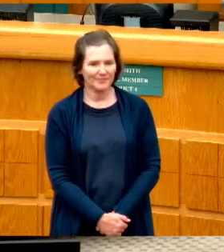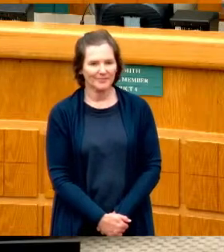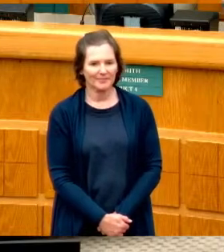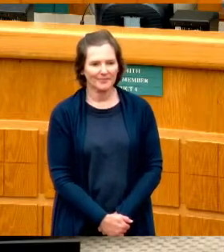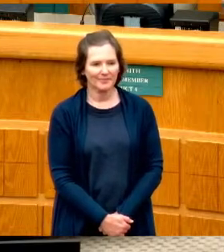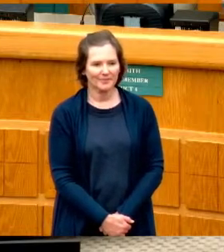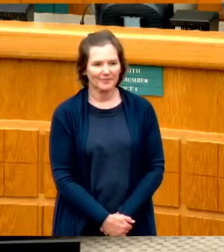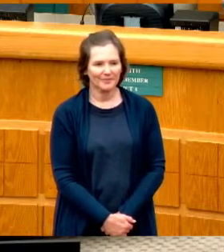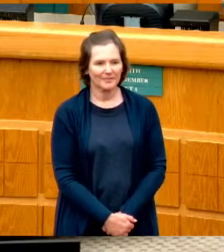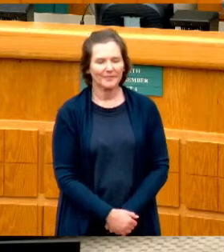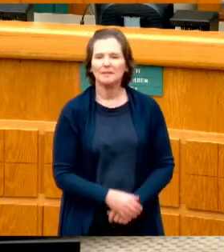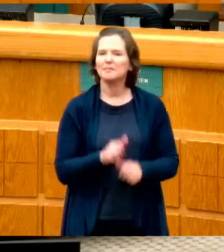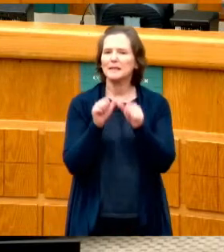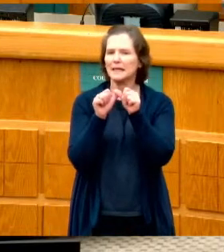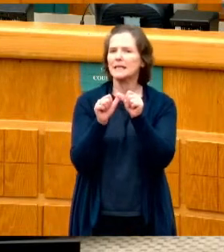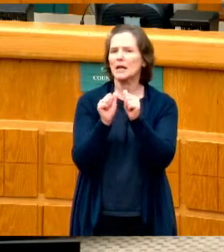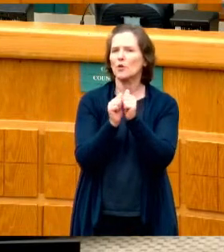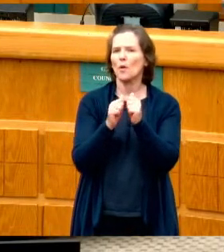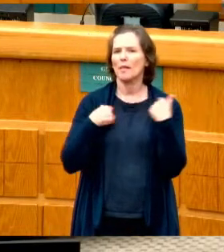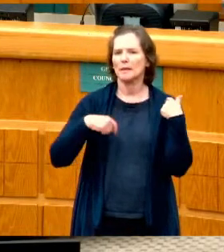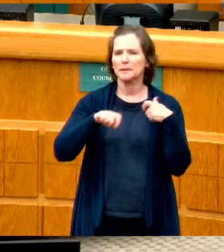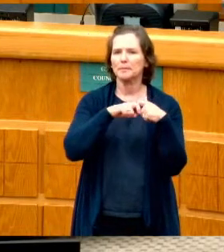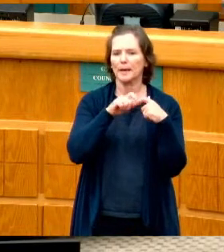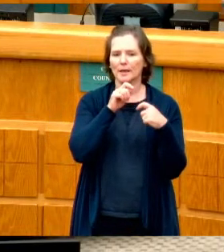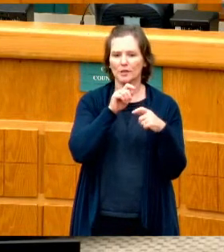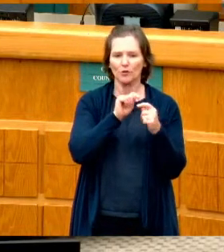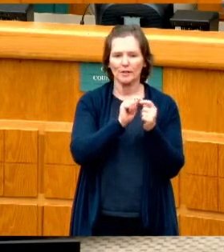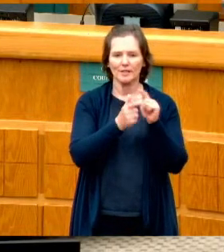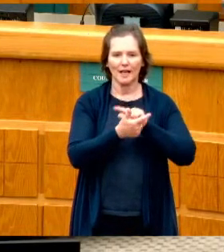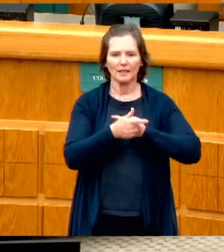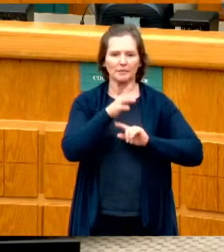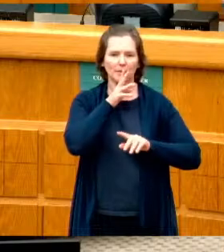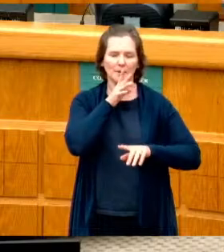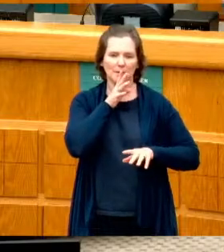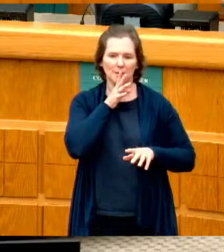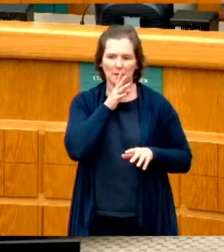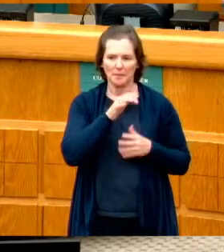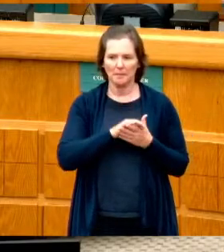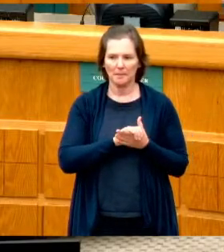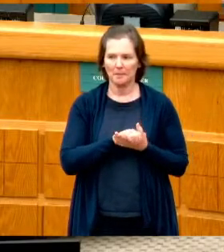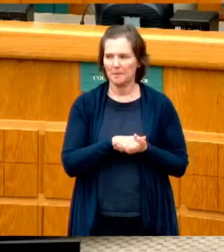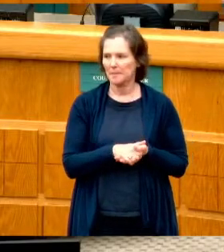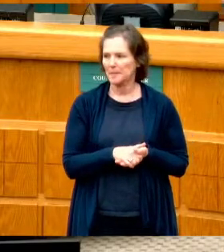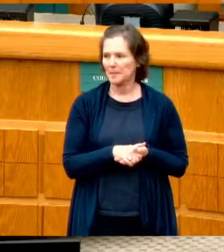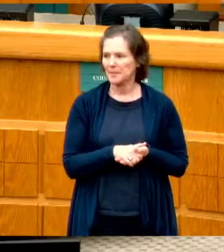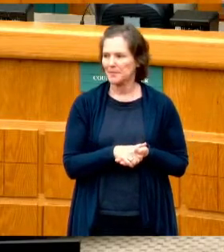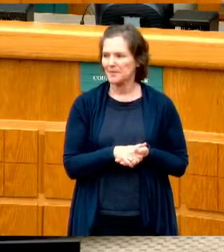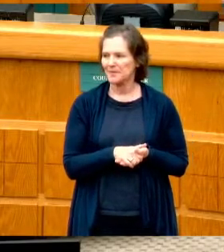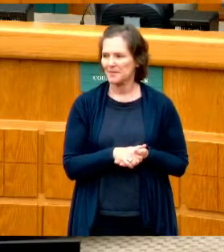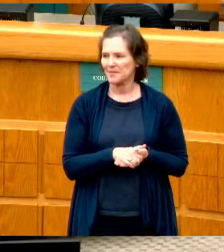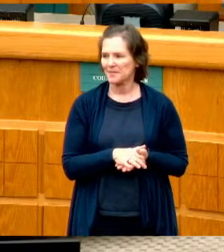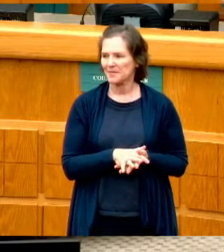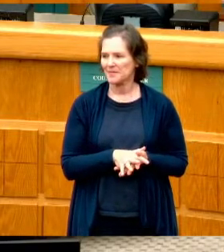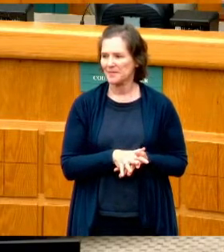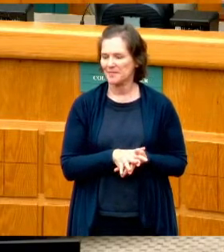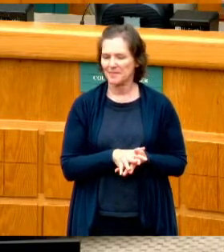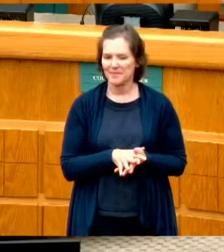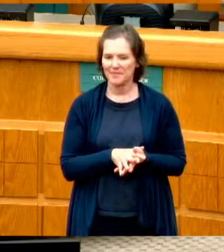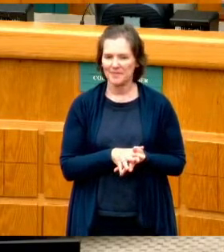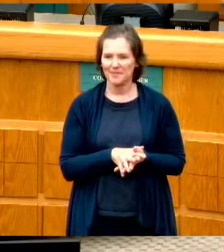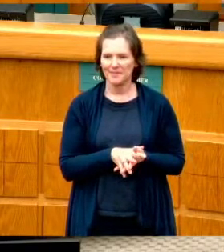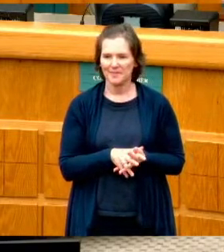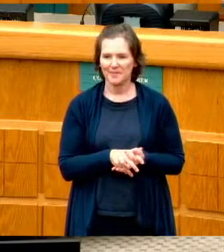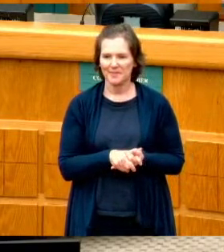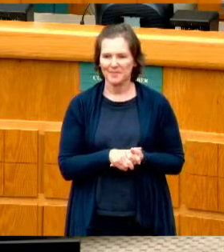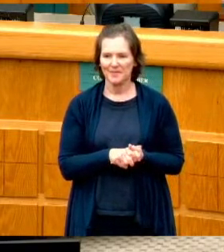inmunidad colectiva. Además de que el virus ha estado mutando, existen muchas preguntas sobre estas variantes y sobre todo si las vacunas protegen contra